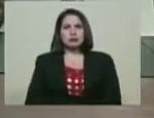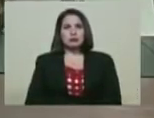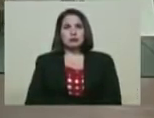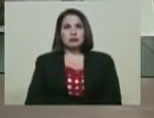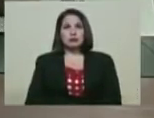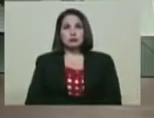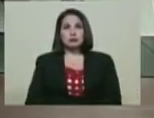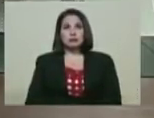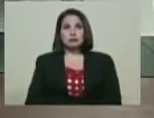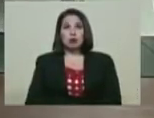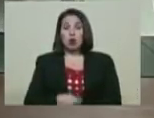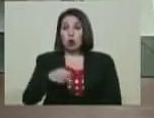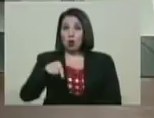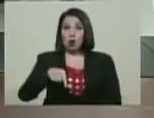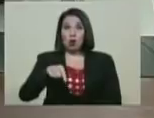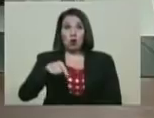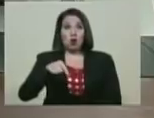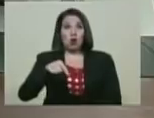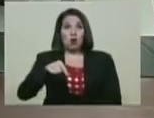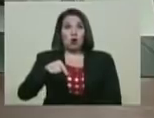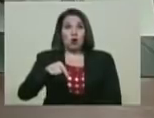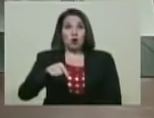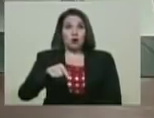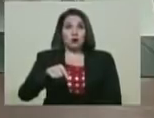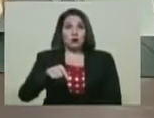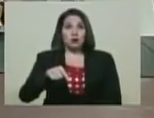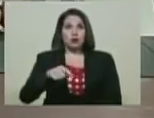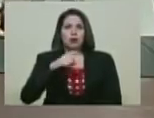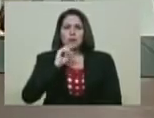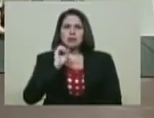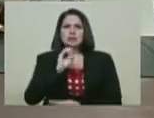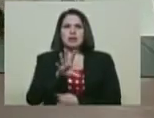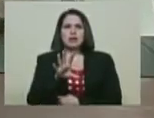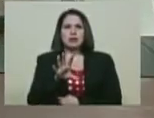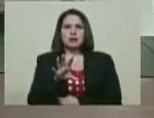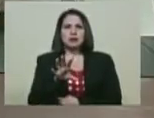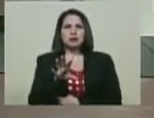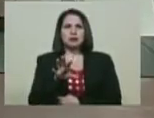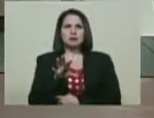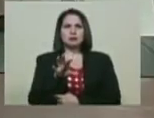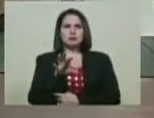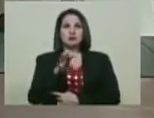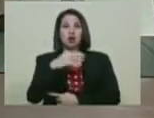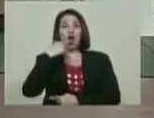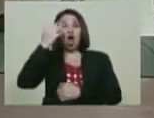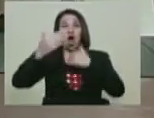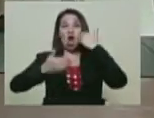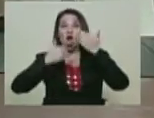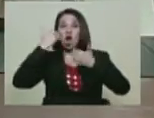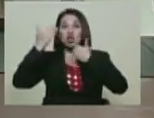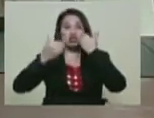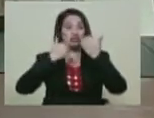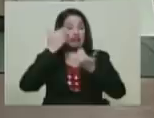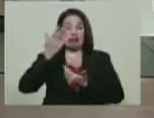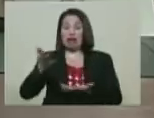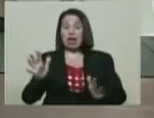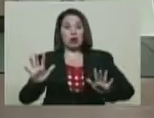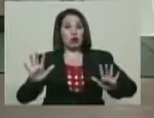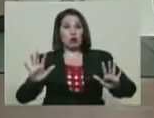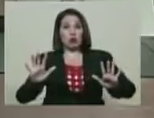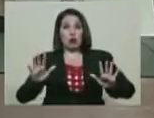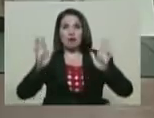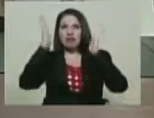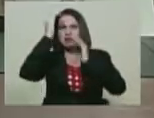Chantajeando a... Hoy sacó un mensaje grosero, mira, vulgar.